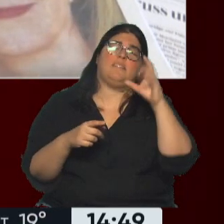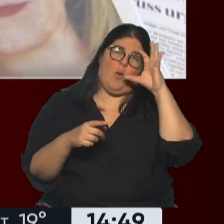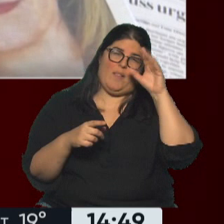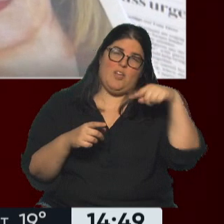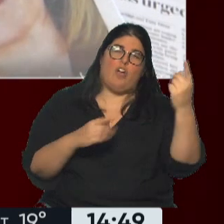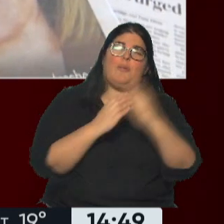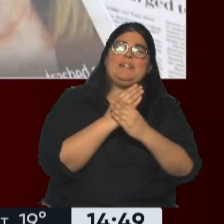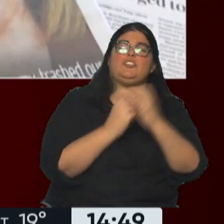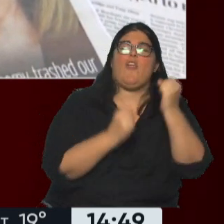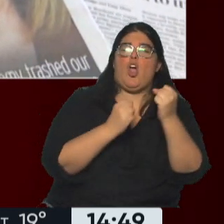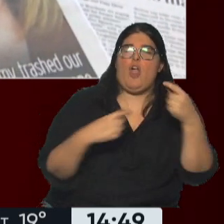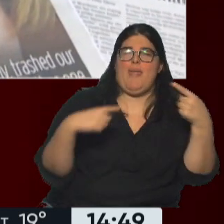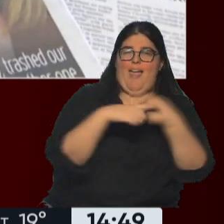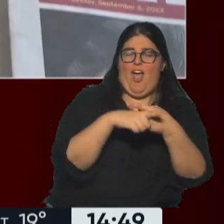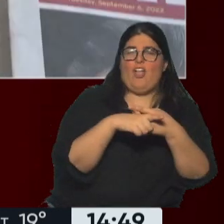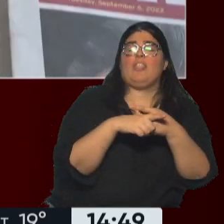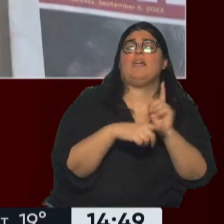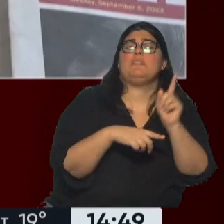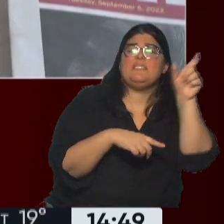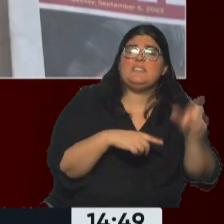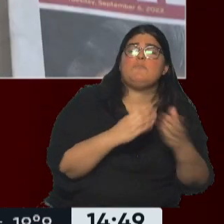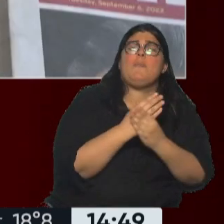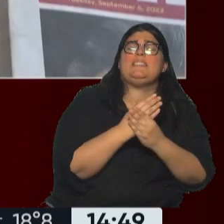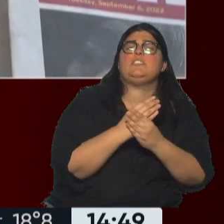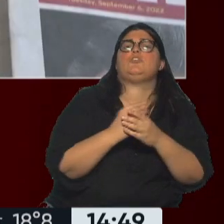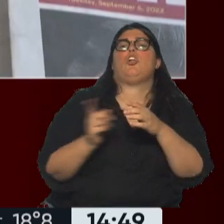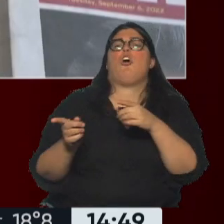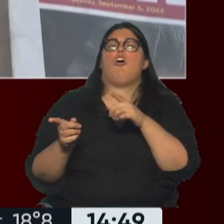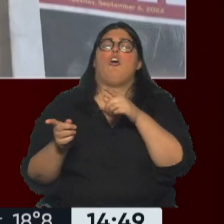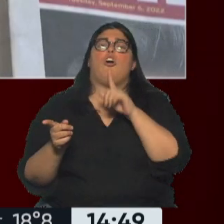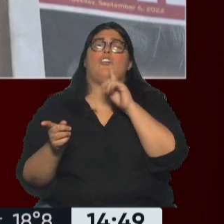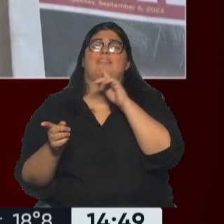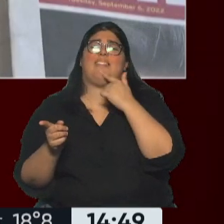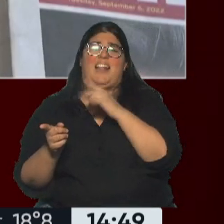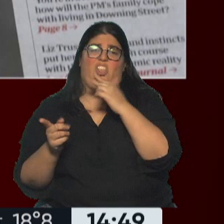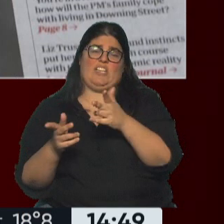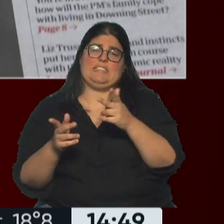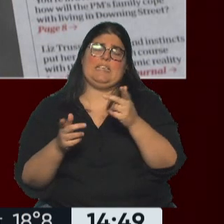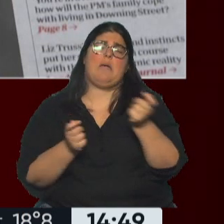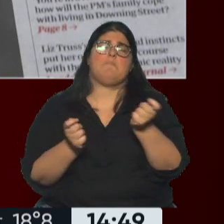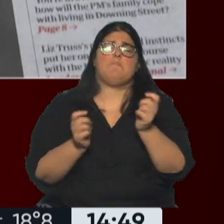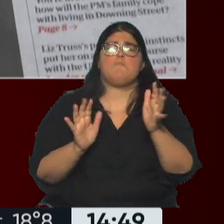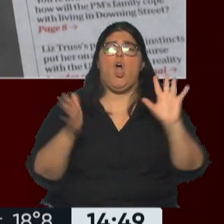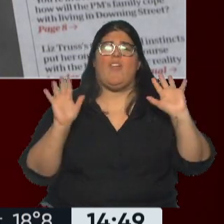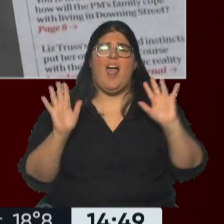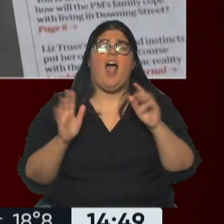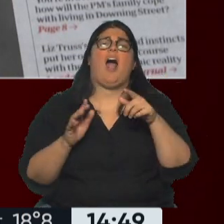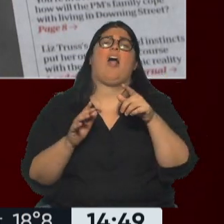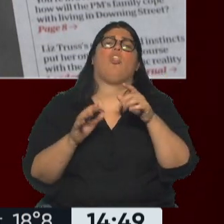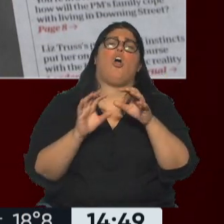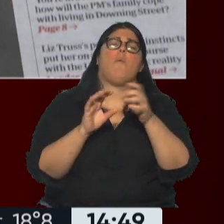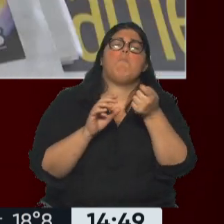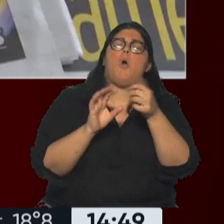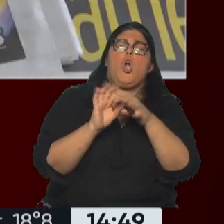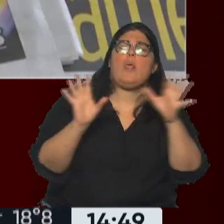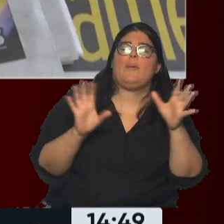recordemos era presentado por Truss como un candidato excesivamente moderado, poco liberal. Ella se presenta